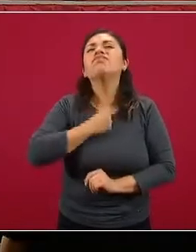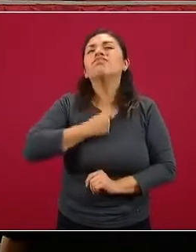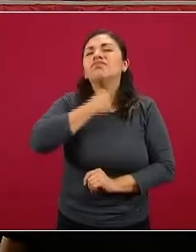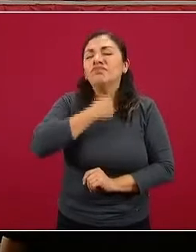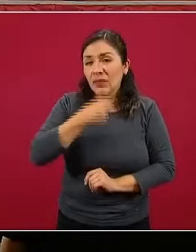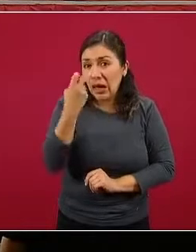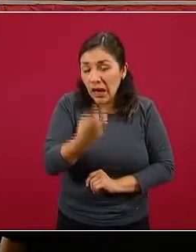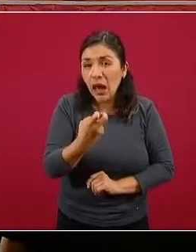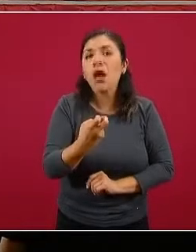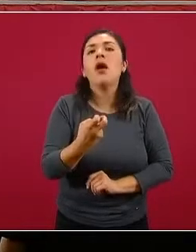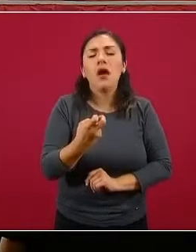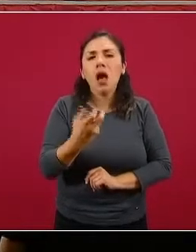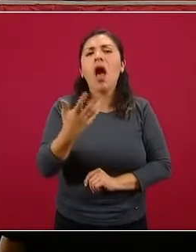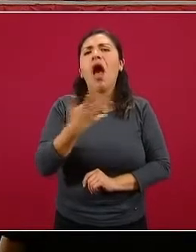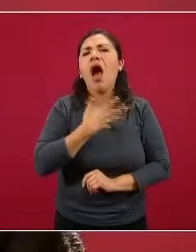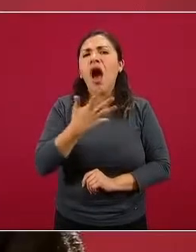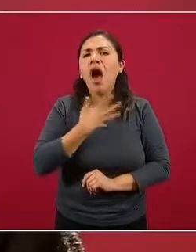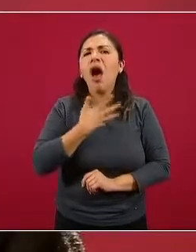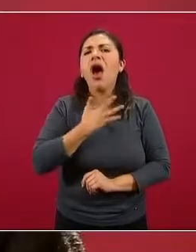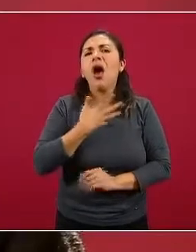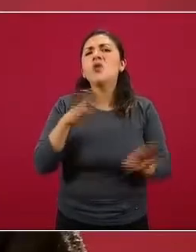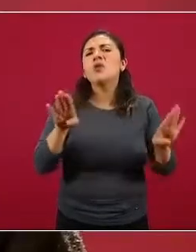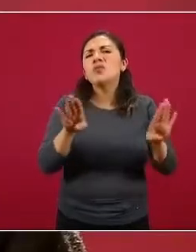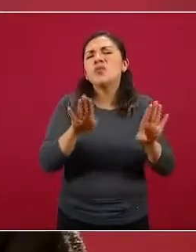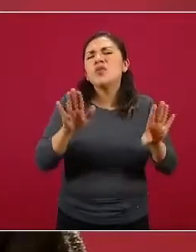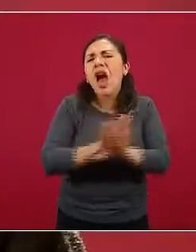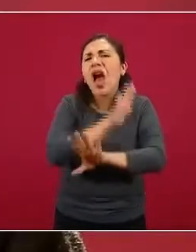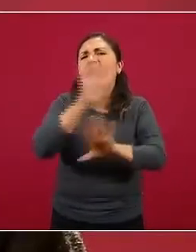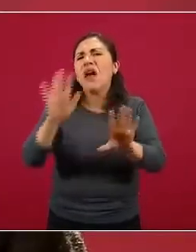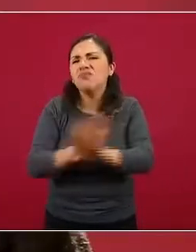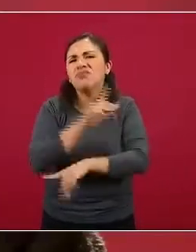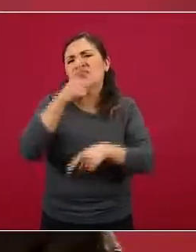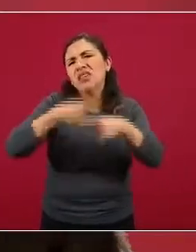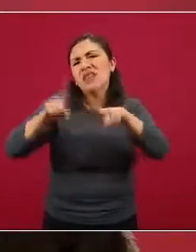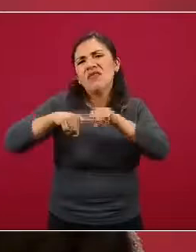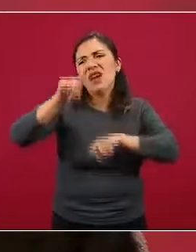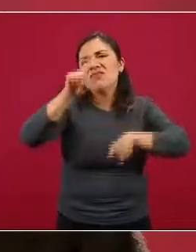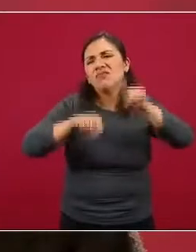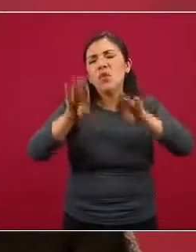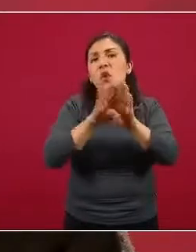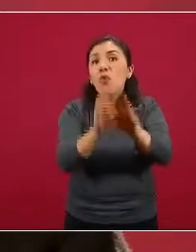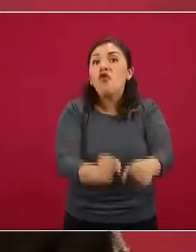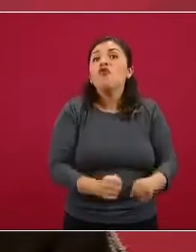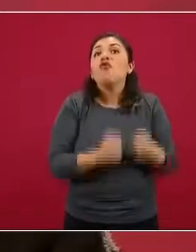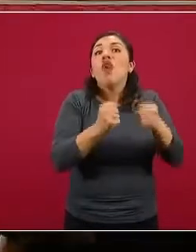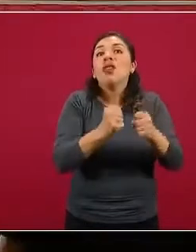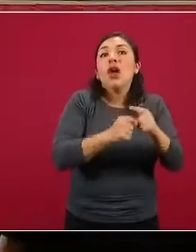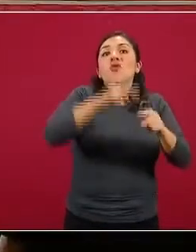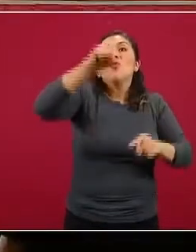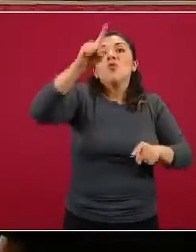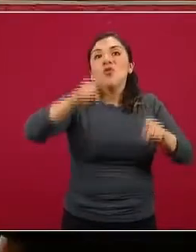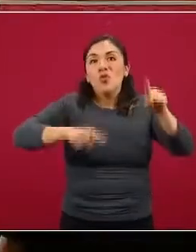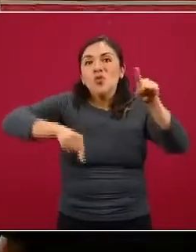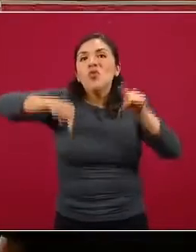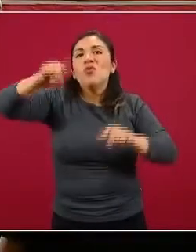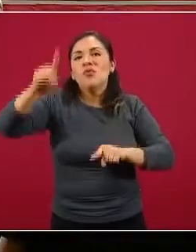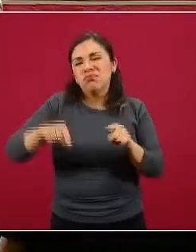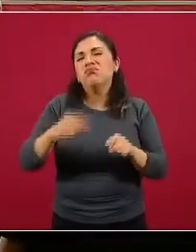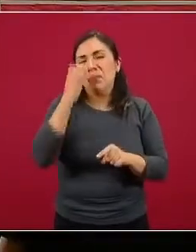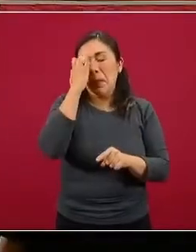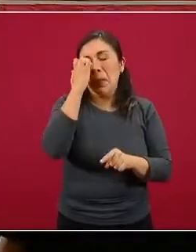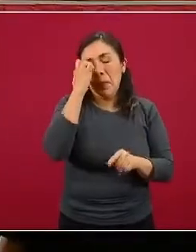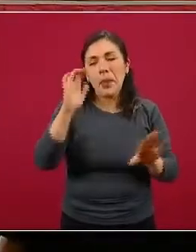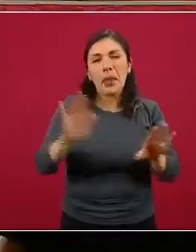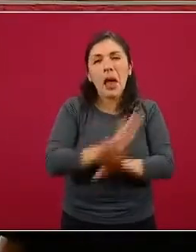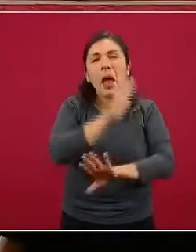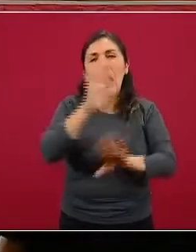respiratorias, tienen una variación más amplia en términos de la intensidad, vamos a decir la altura de la curva epidémica en su